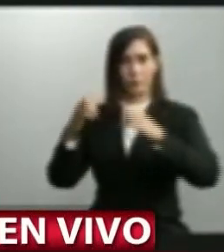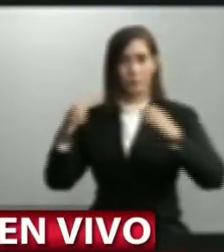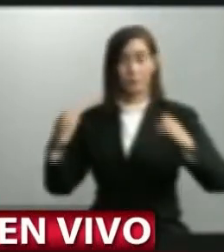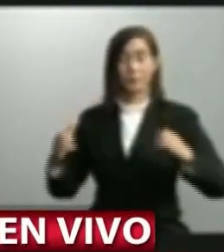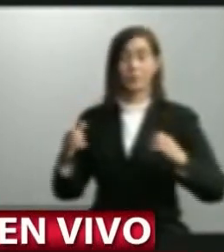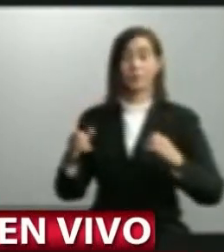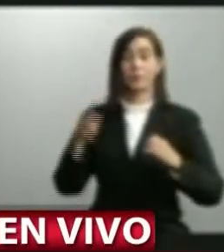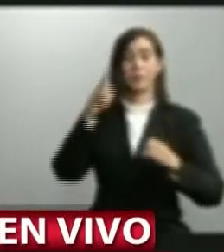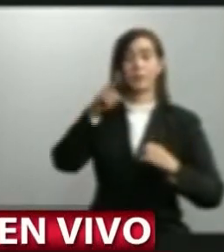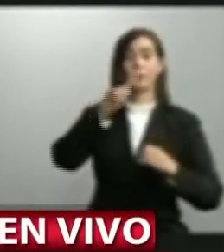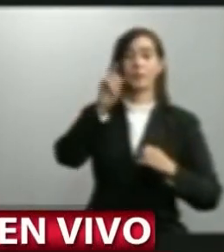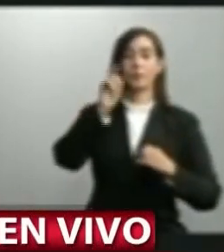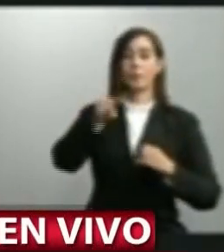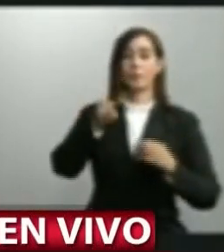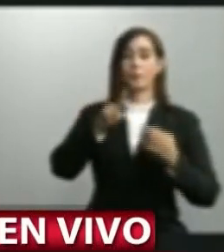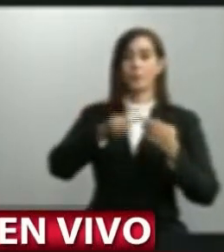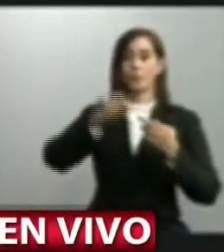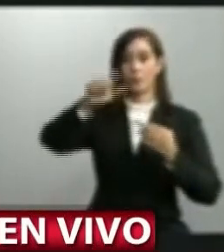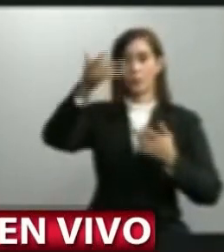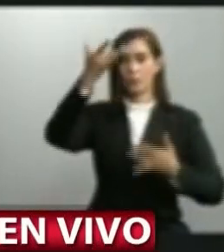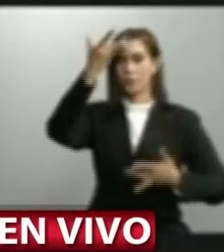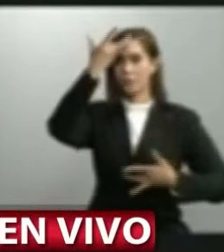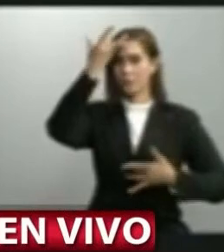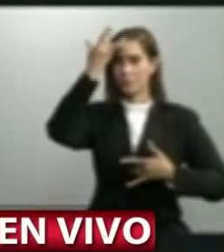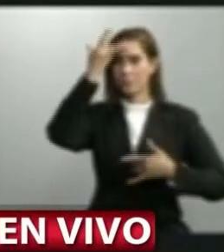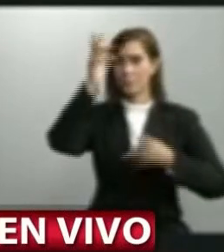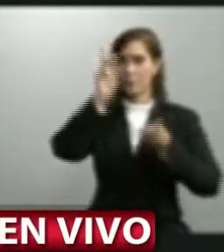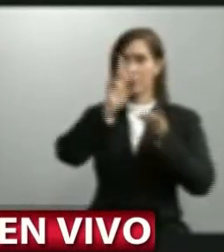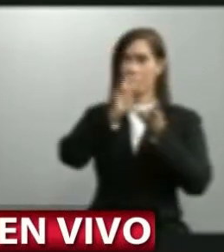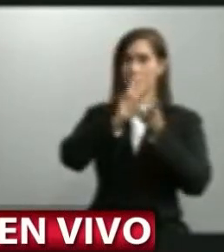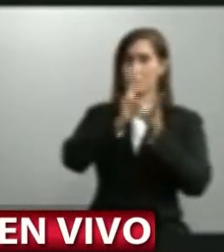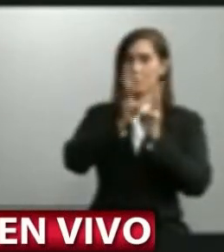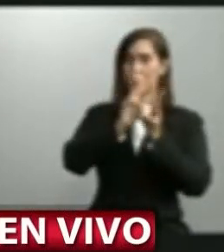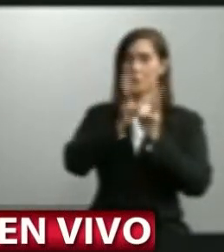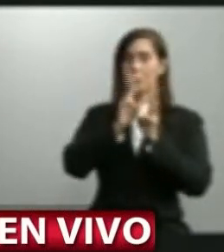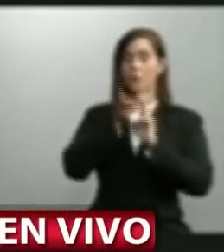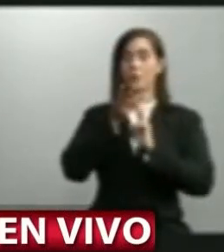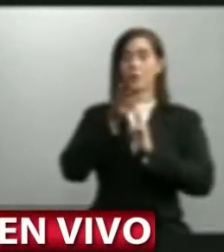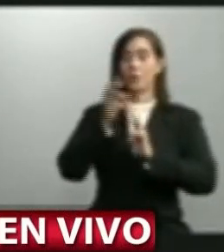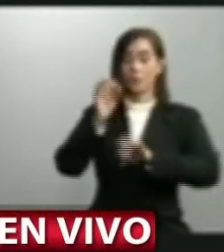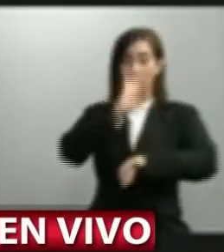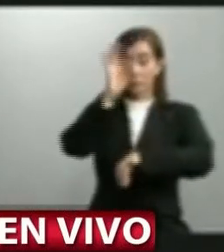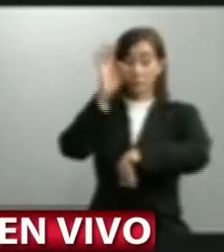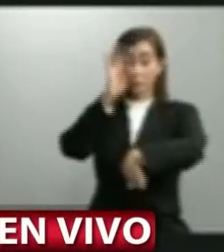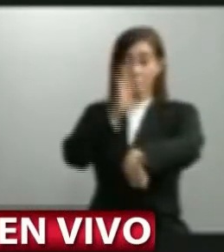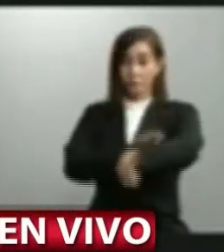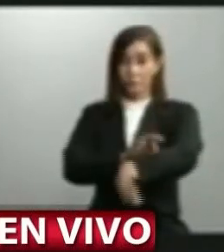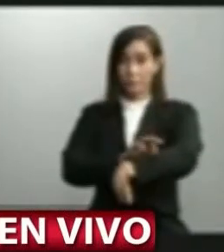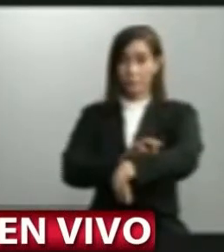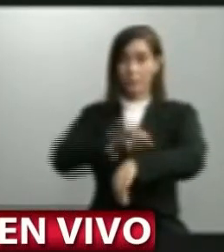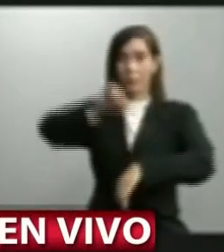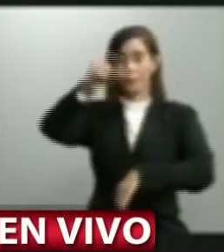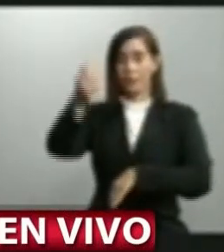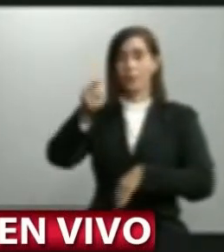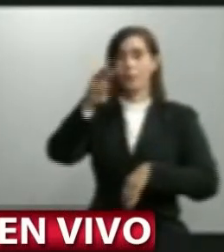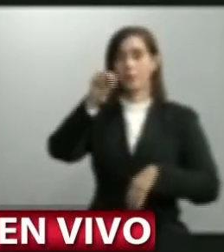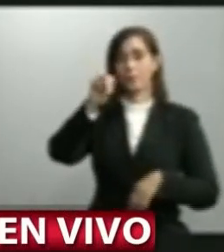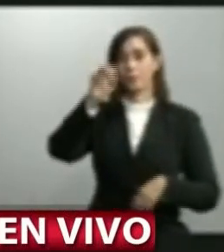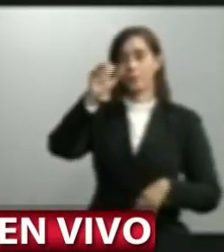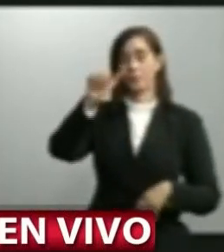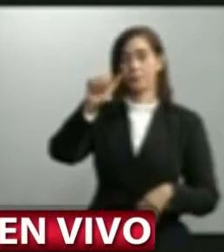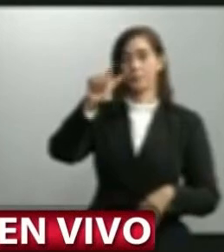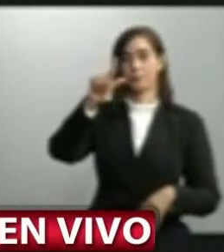sobre las enfermedades tropicales que amenazan el país, como el dengue, la malaria, ya que se han reportado algunos casos.